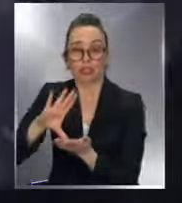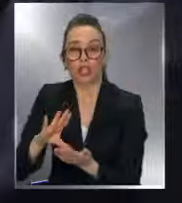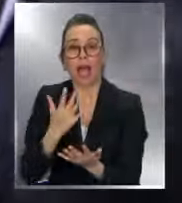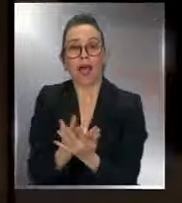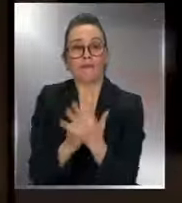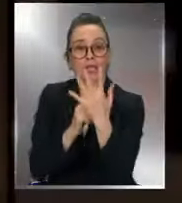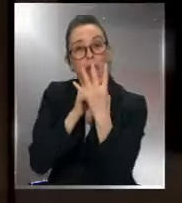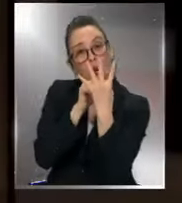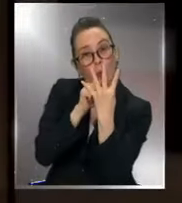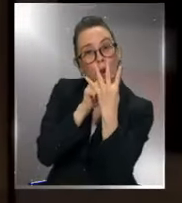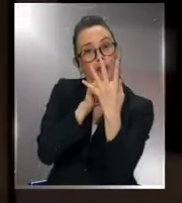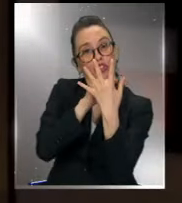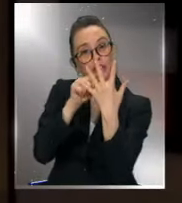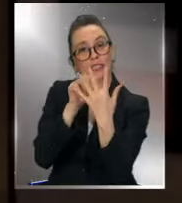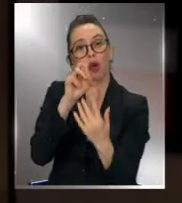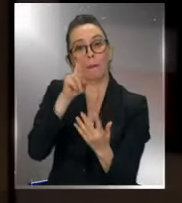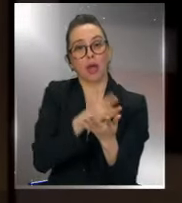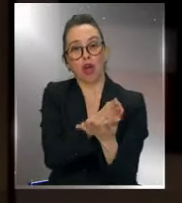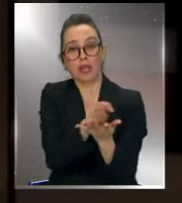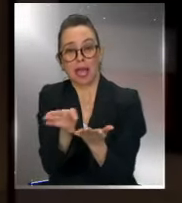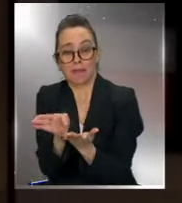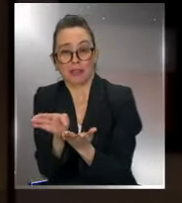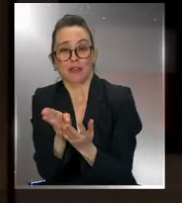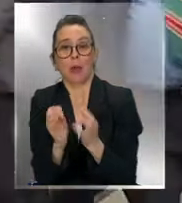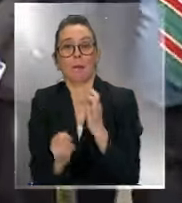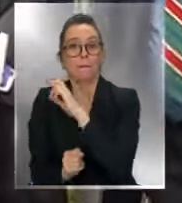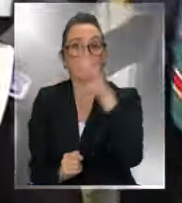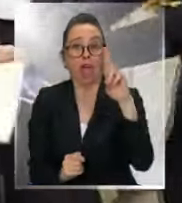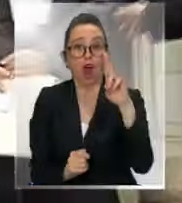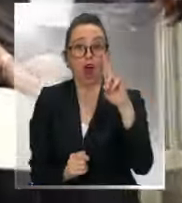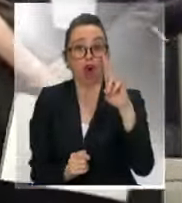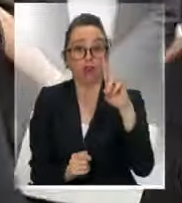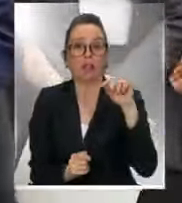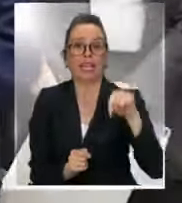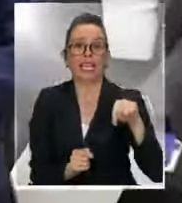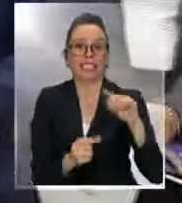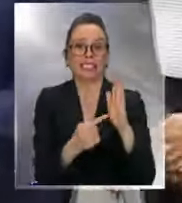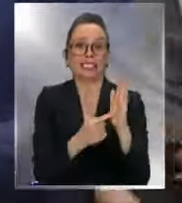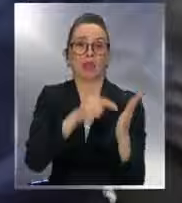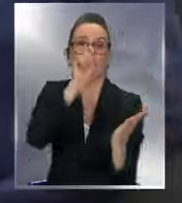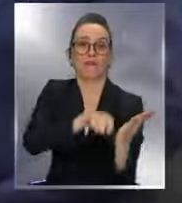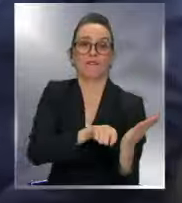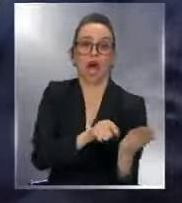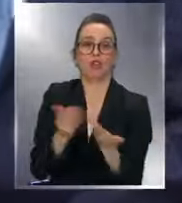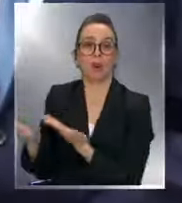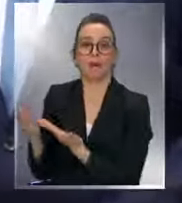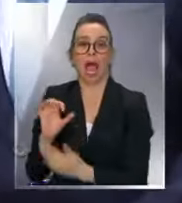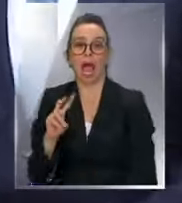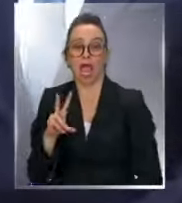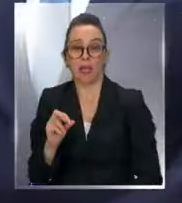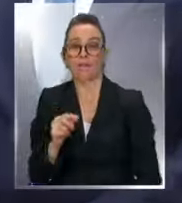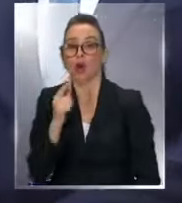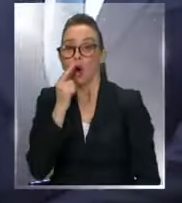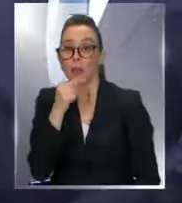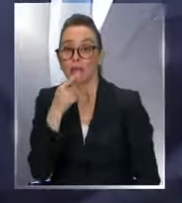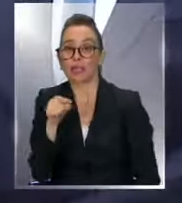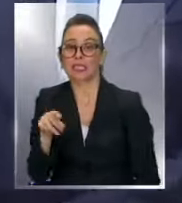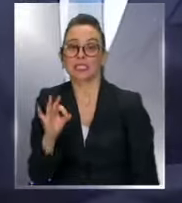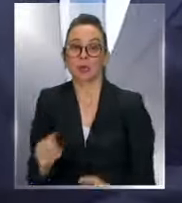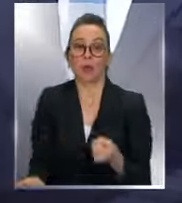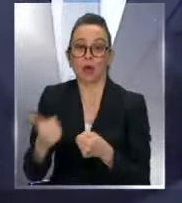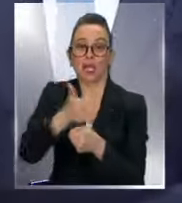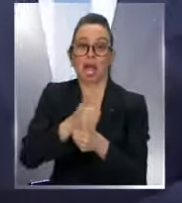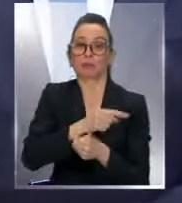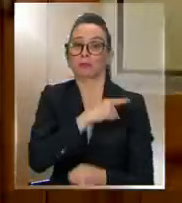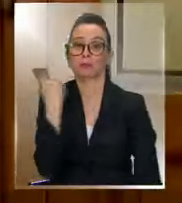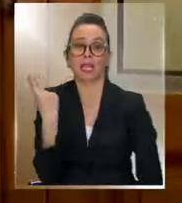escenarios. El peor para Evo Morales fue este. Bueno, yo creo que esto le va a costar el puesto en el futuro.